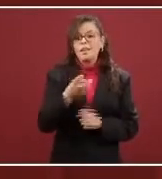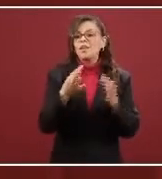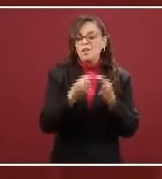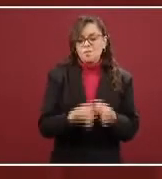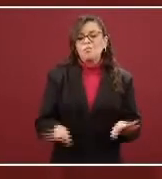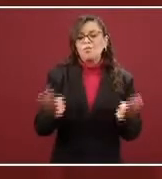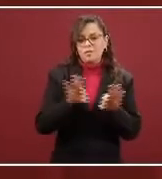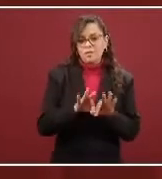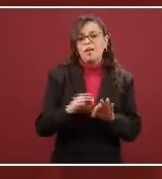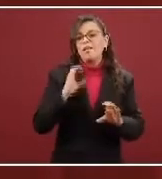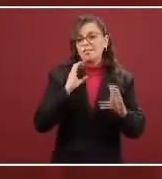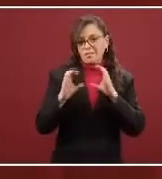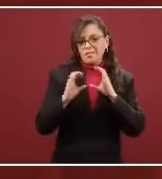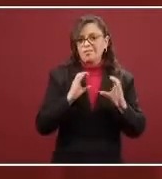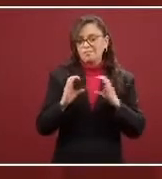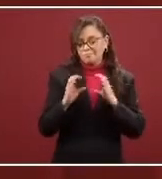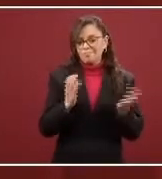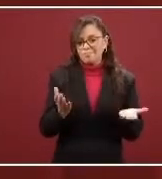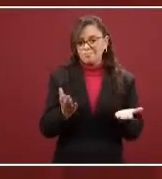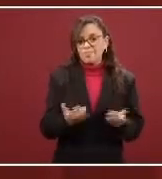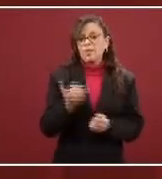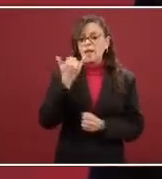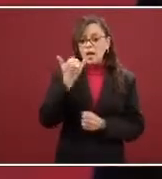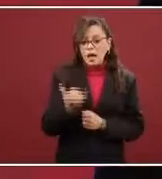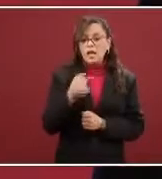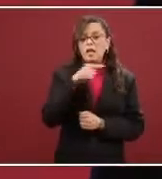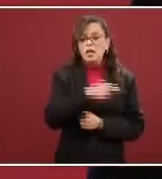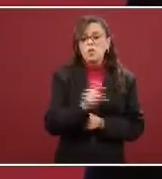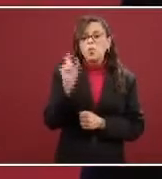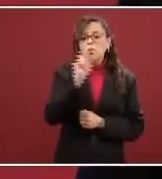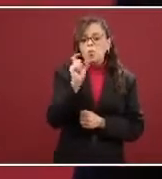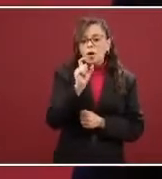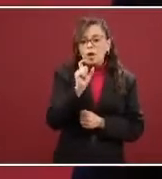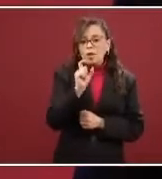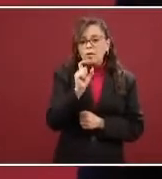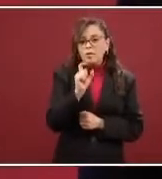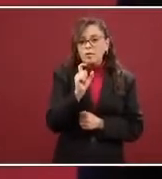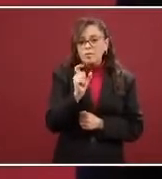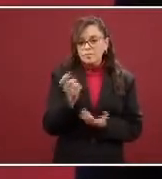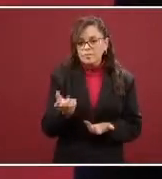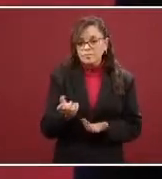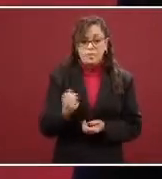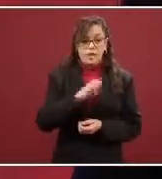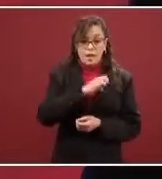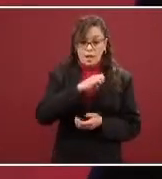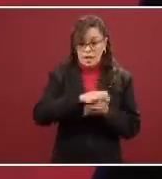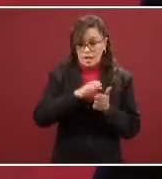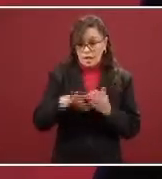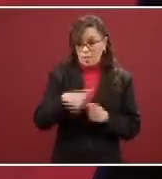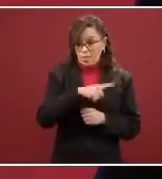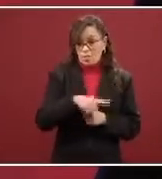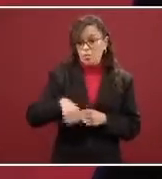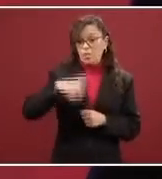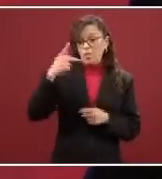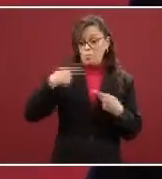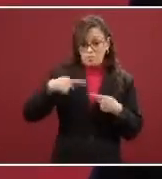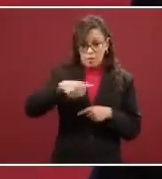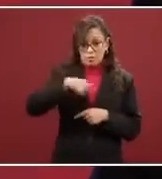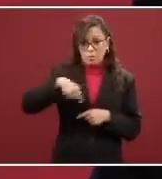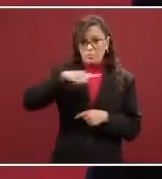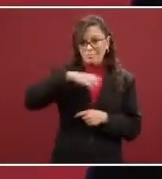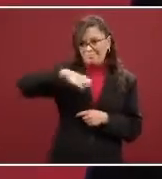es importante también decir en qué momento. Si ustedes, los padres, los adultos, sienten que están